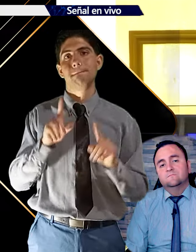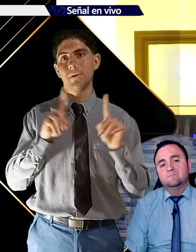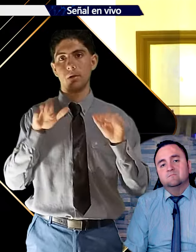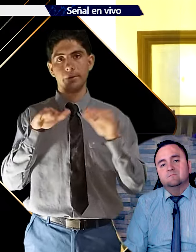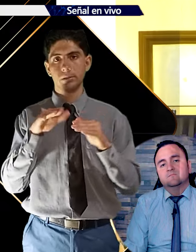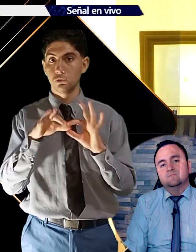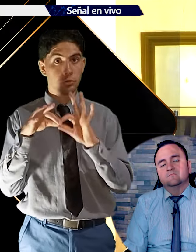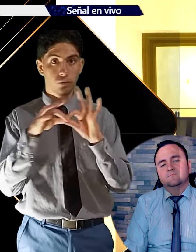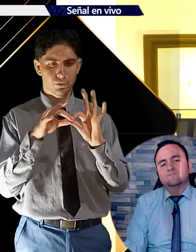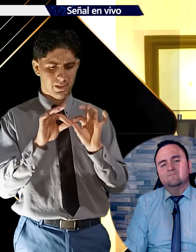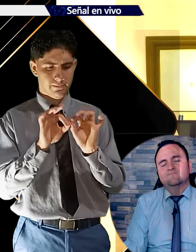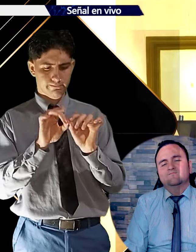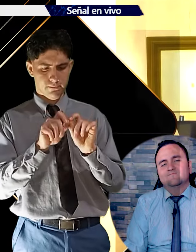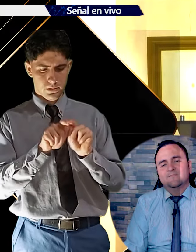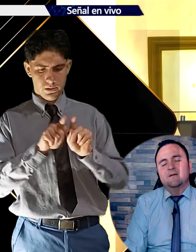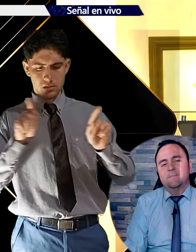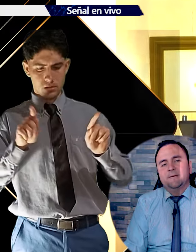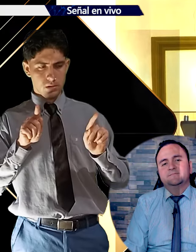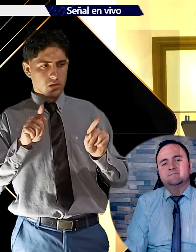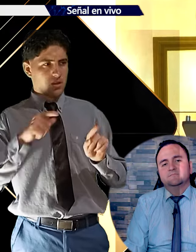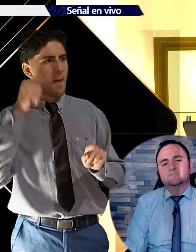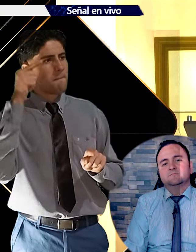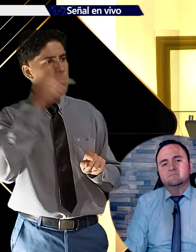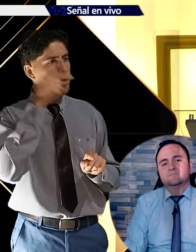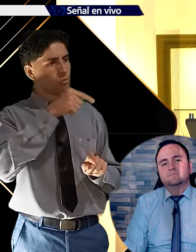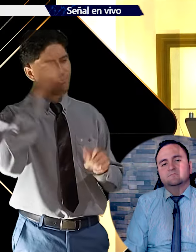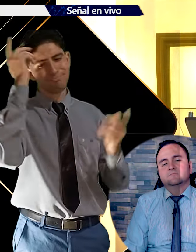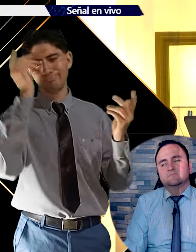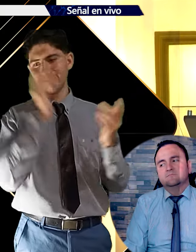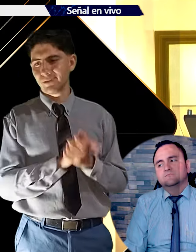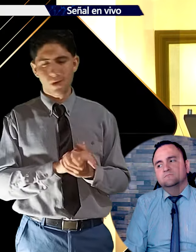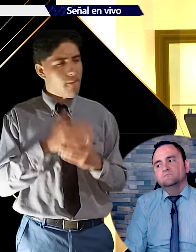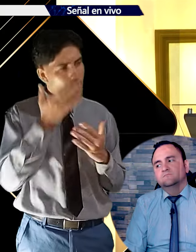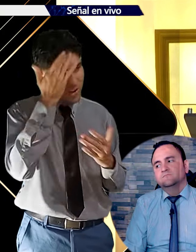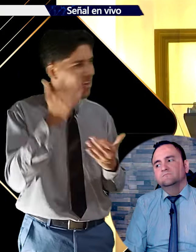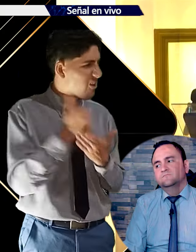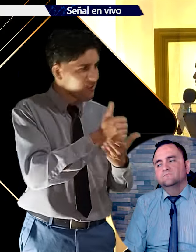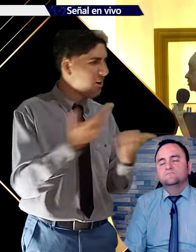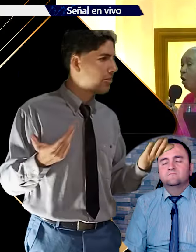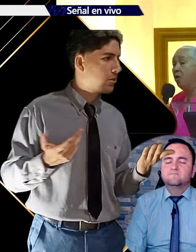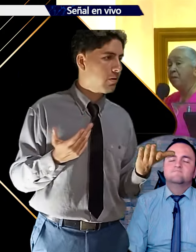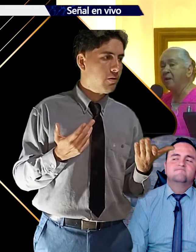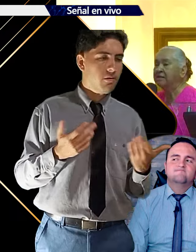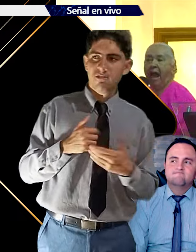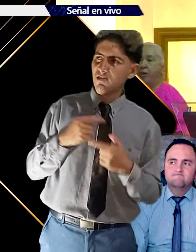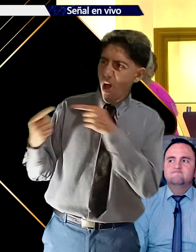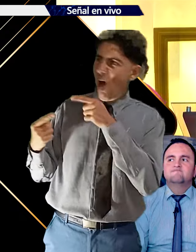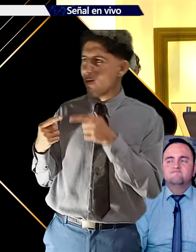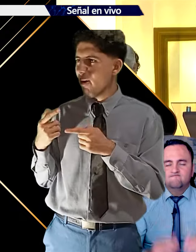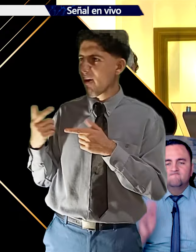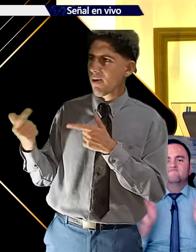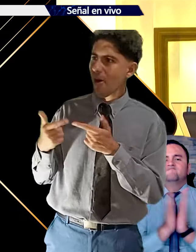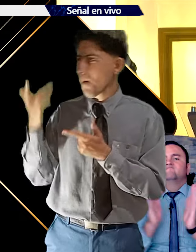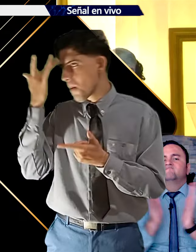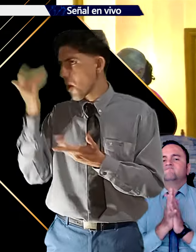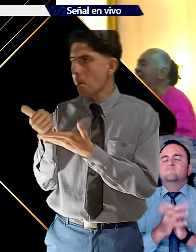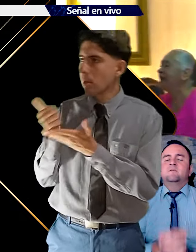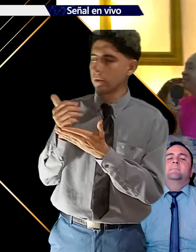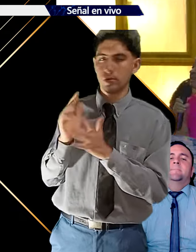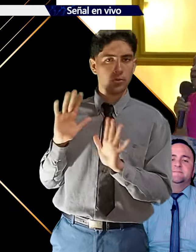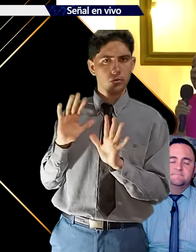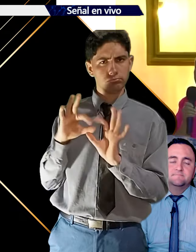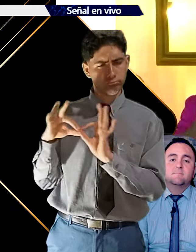por la situación. Lo digo porque he manejado casos. Claro, usted es una descuidada. Ay, ¿qué le pasó al muchacho? O la mamá, claro, como usted está usted. Hermano,